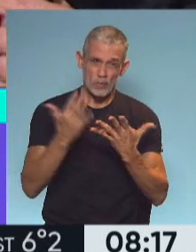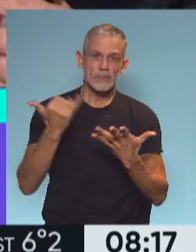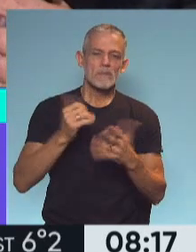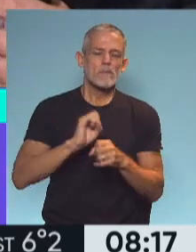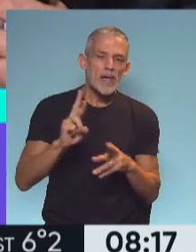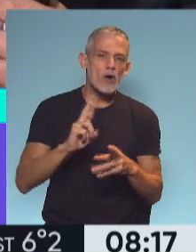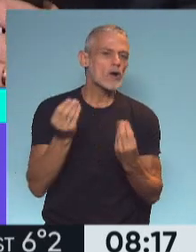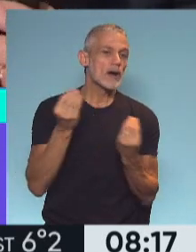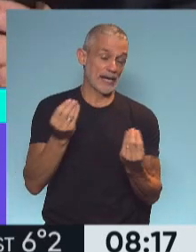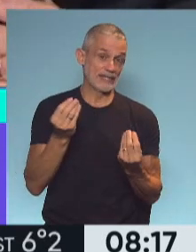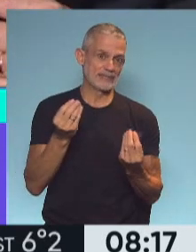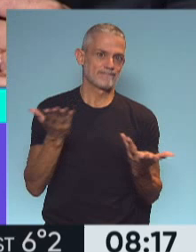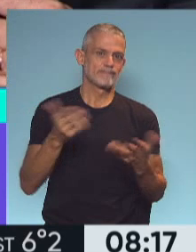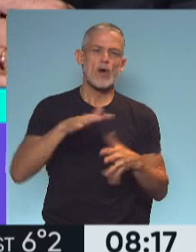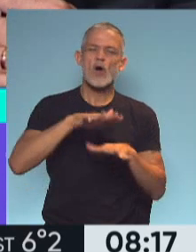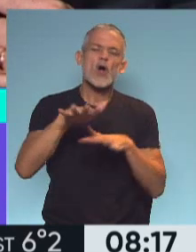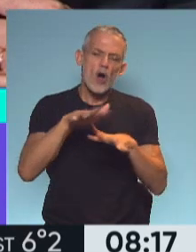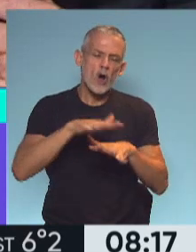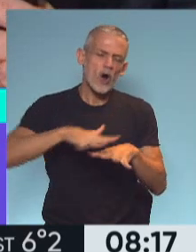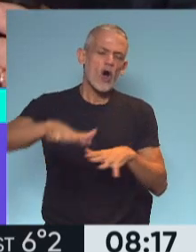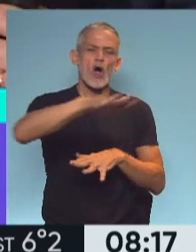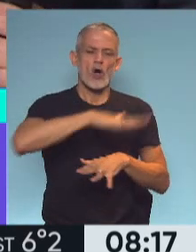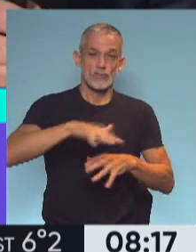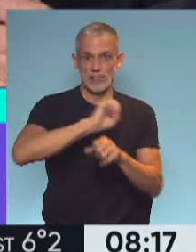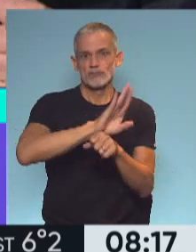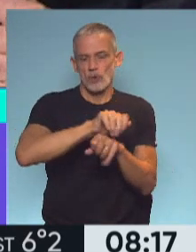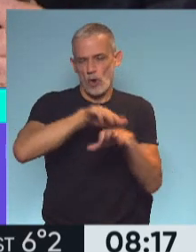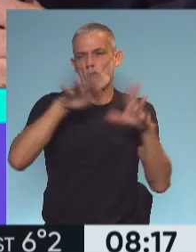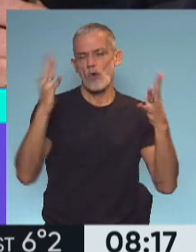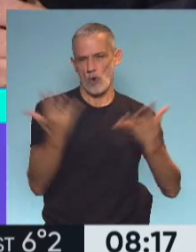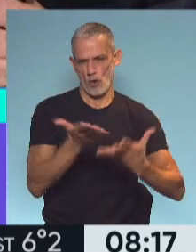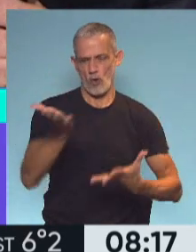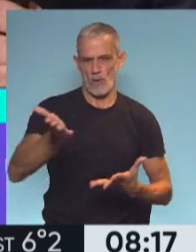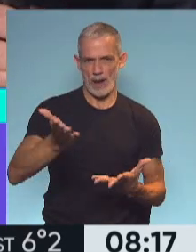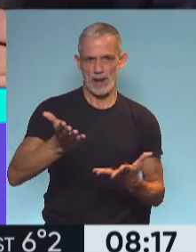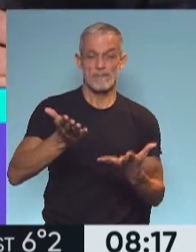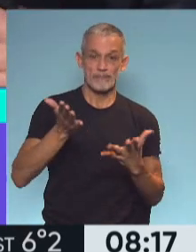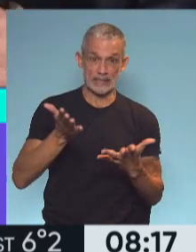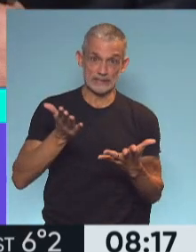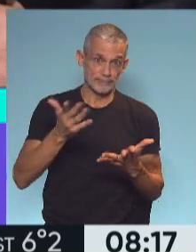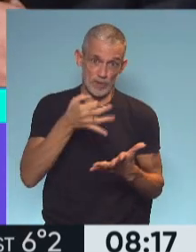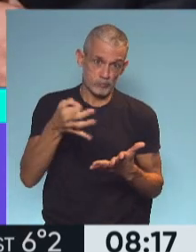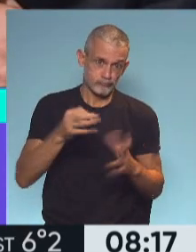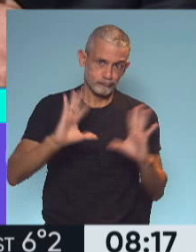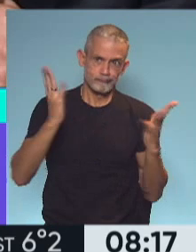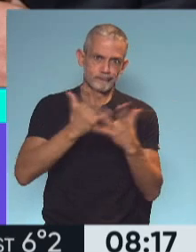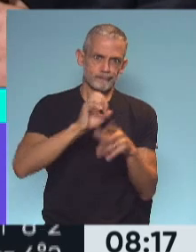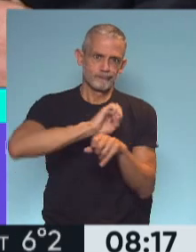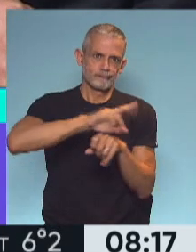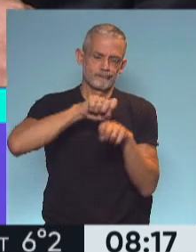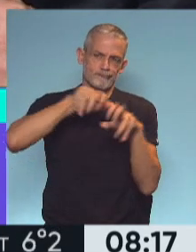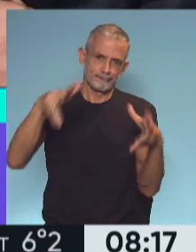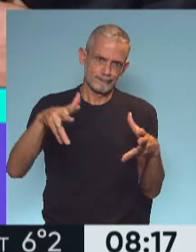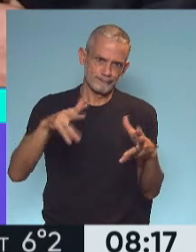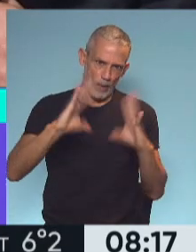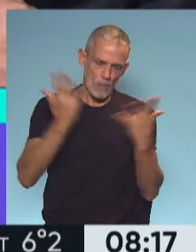agravante. Digo que este contexto es el de la pandemia a nivel global. Esta es la realidad. Una pandemia que azota al